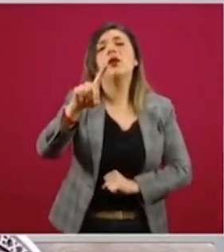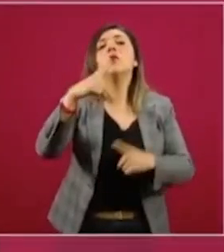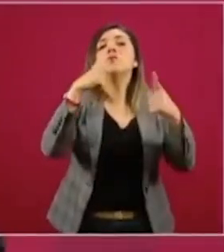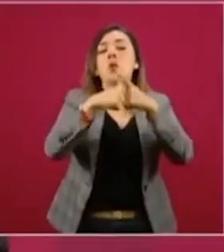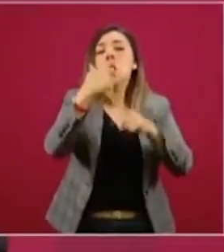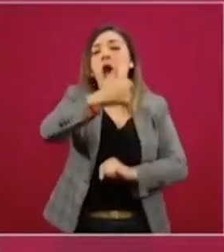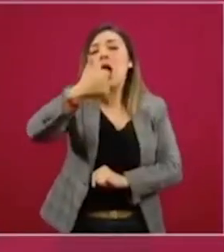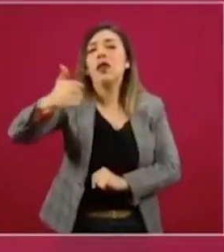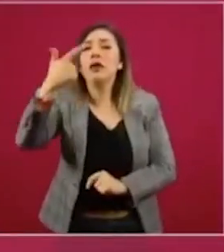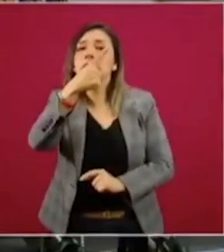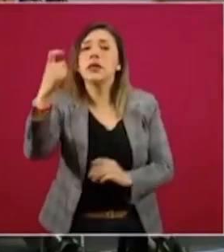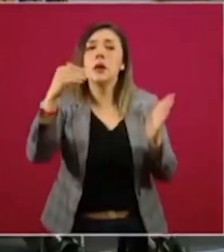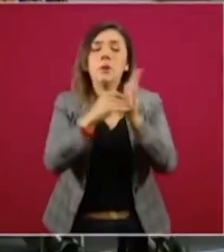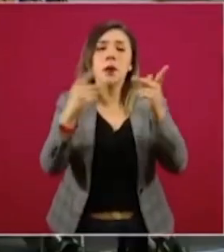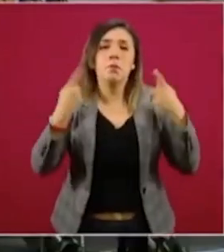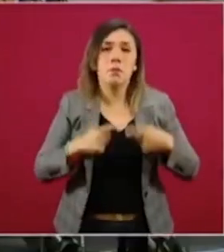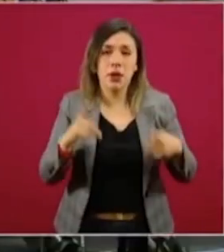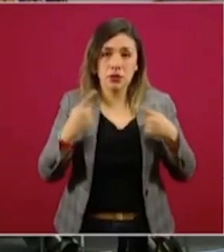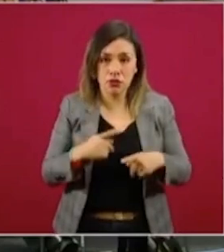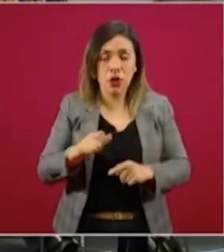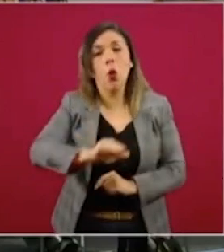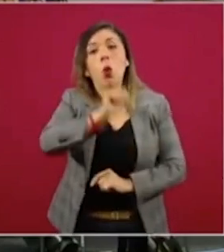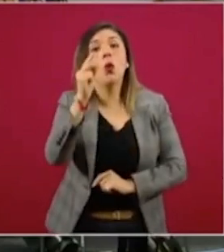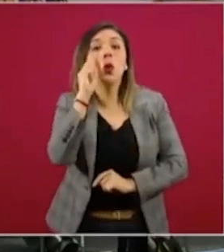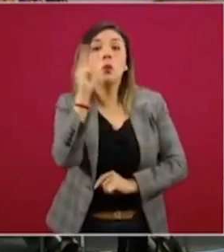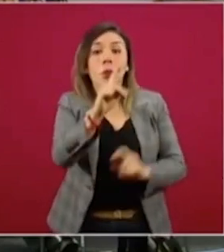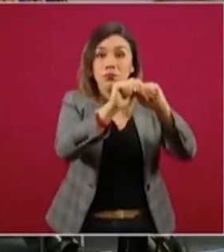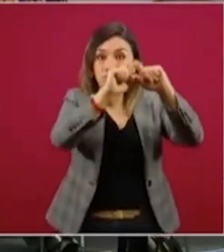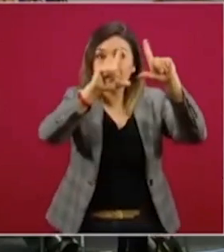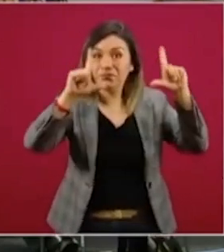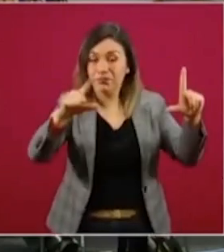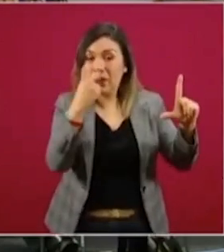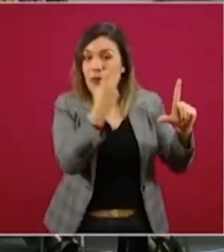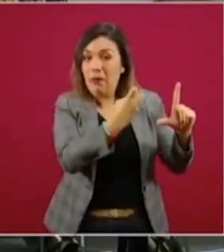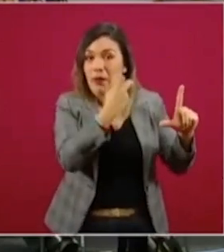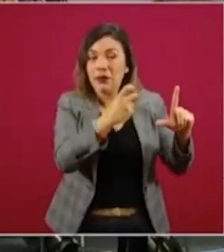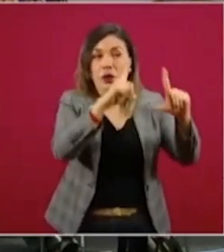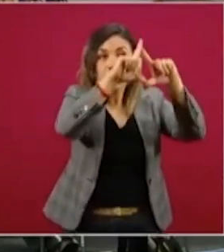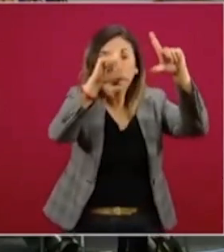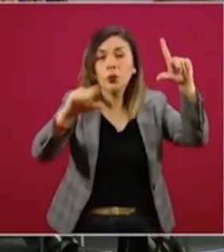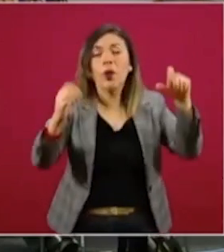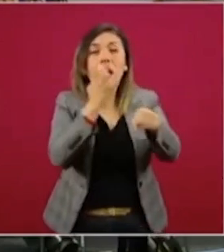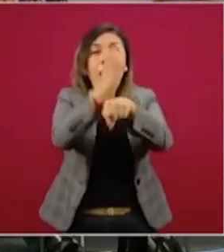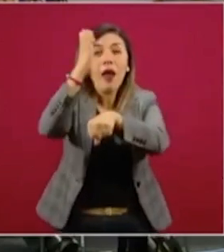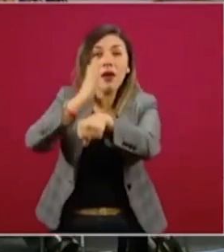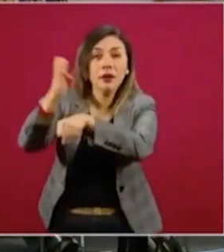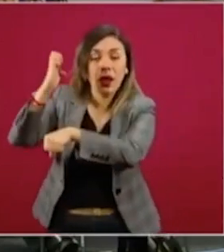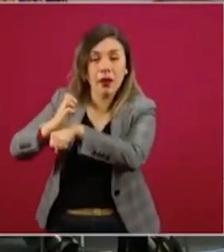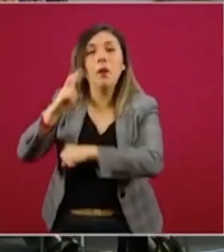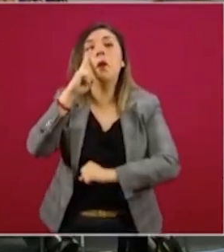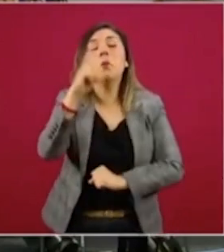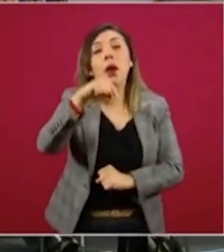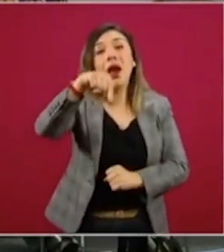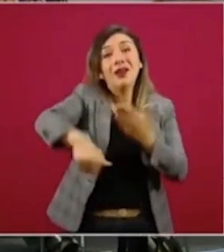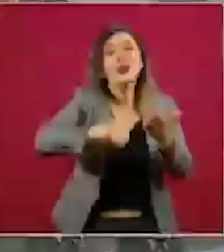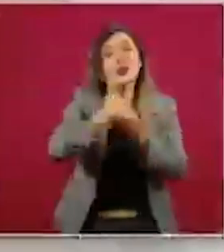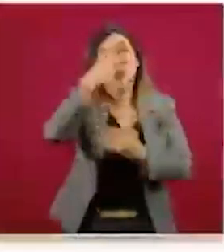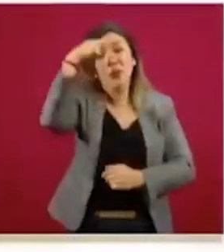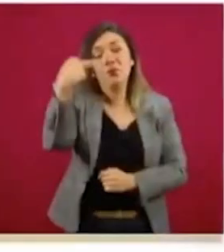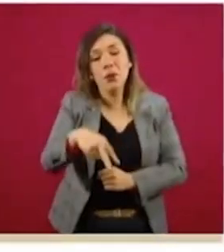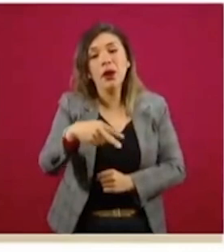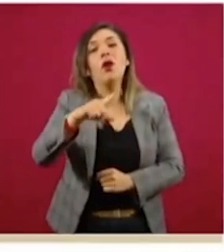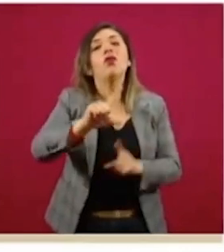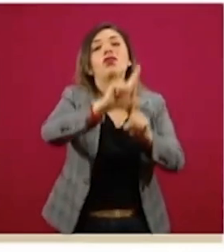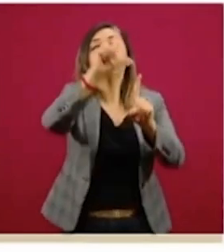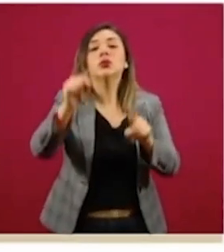100.000 habitantes. Y que cuando vemos en la siguiente gráfica la distribución por estados, podemos apreciar que la Ciudad de México le